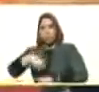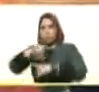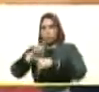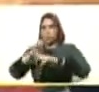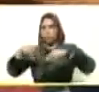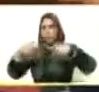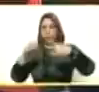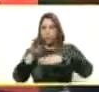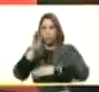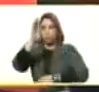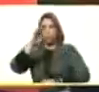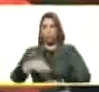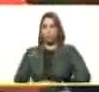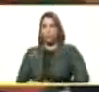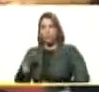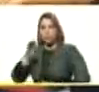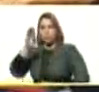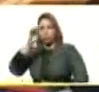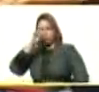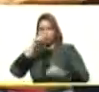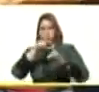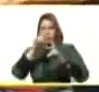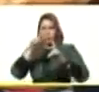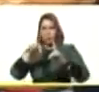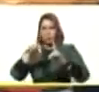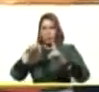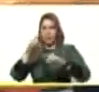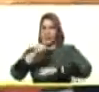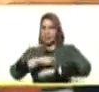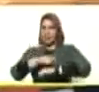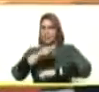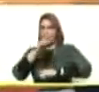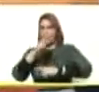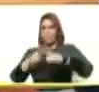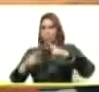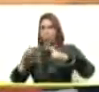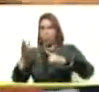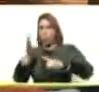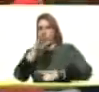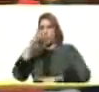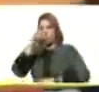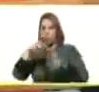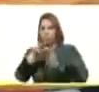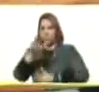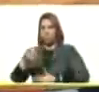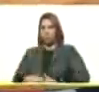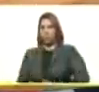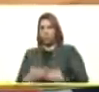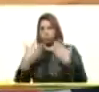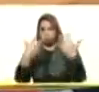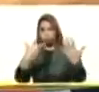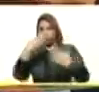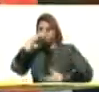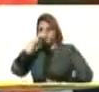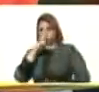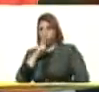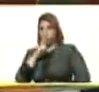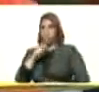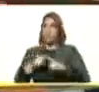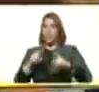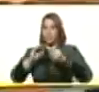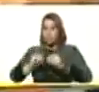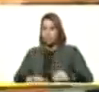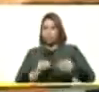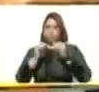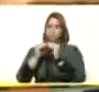este nuevo futuro. Futuro que usted ha marcado en el tiempo medio, en el 2030. Ocho años para